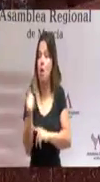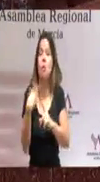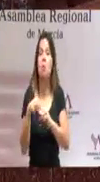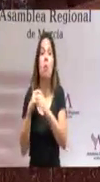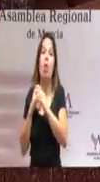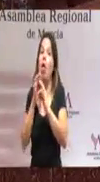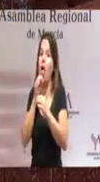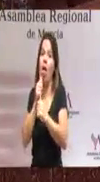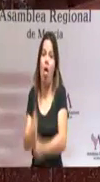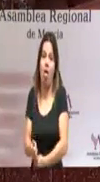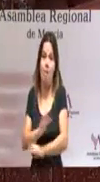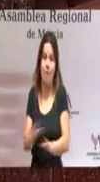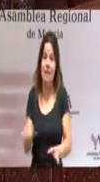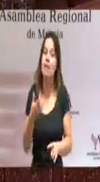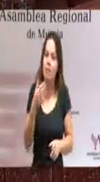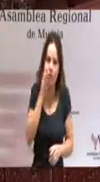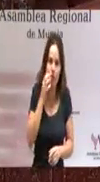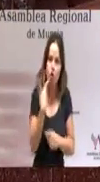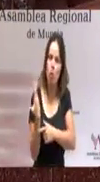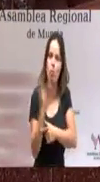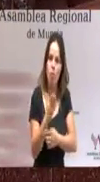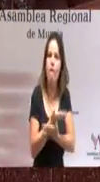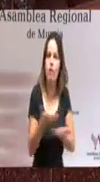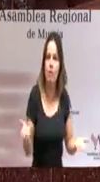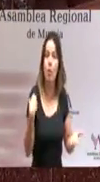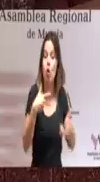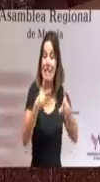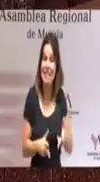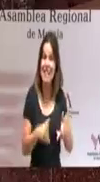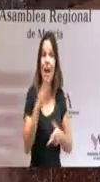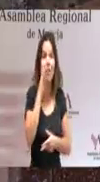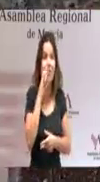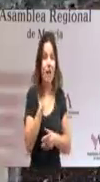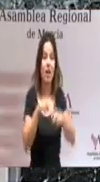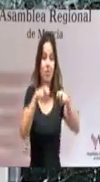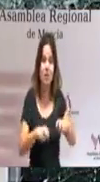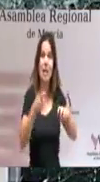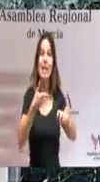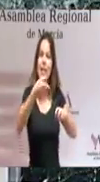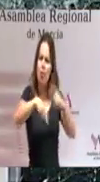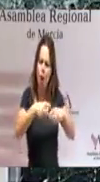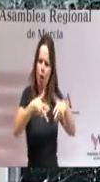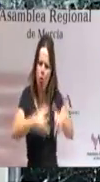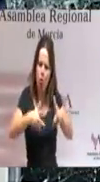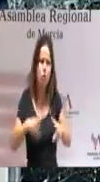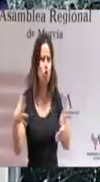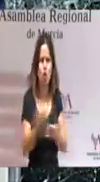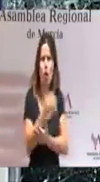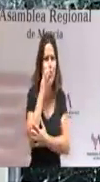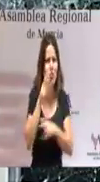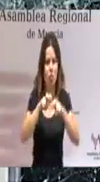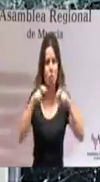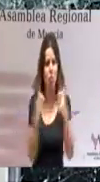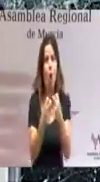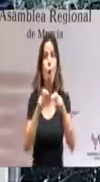insto, le tiendo la mano, le insto a que esas sillas se pongan y realmente se ocupen, y realmente nos sentemos todos, y